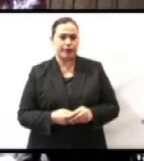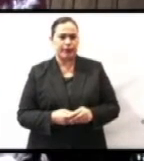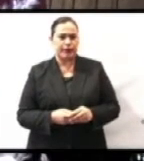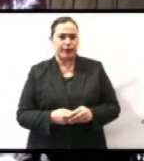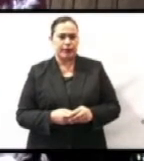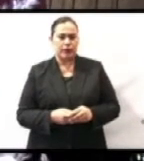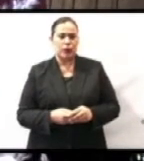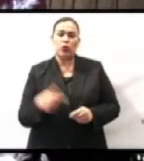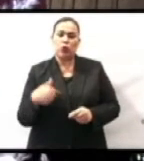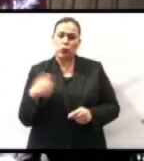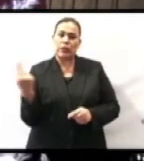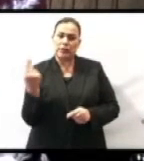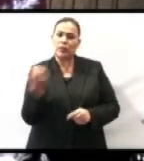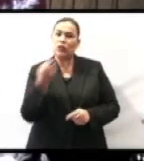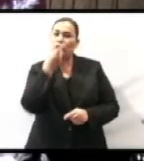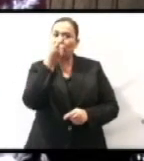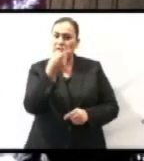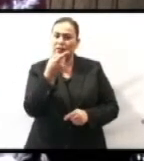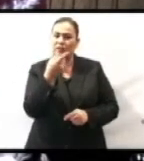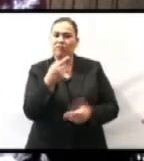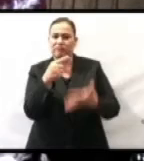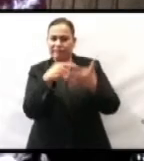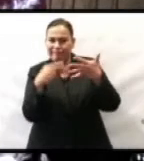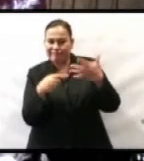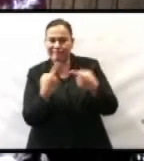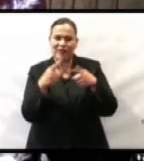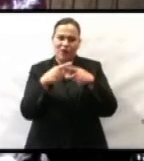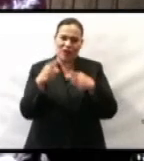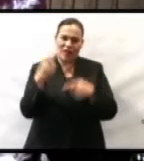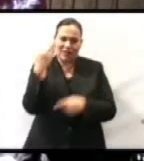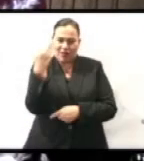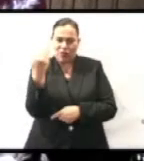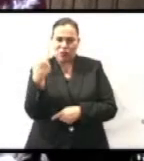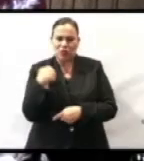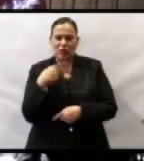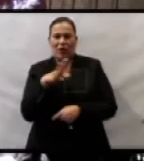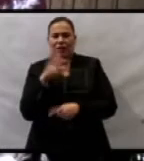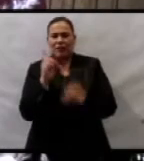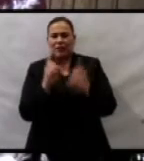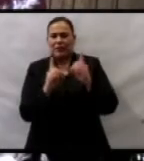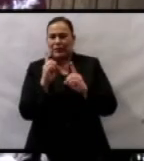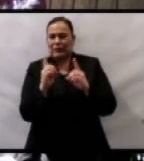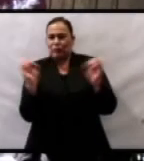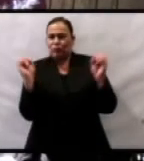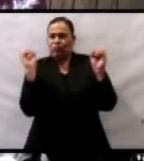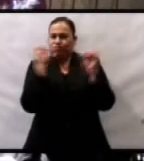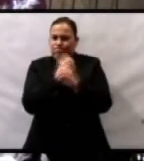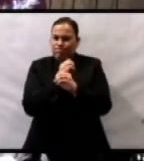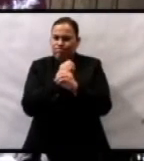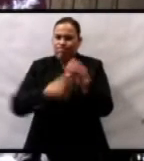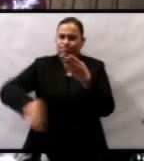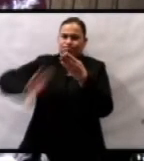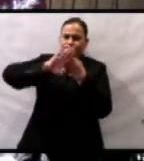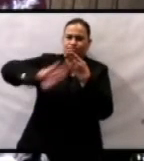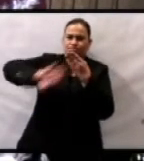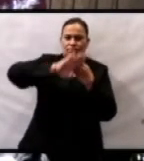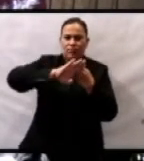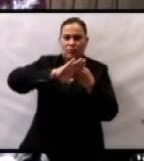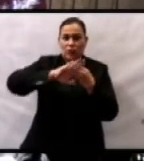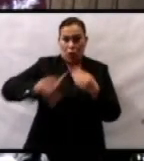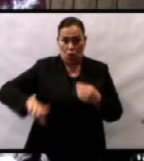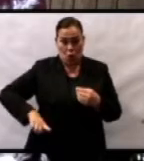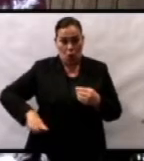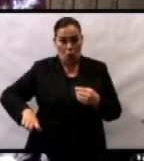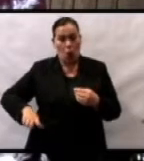Debo decir que en varios momentos de mi gestión hubo una dura campaña negra y el gobierno